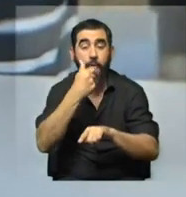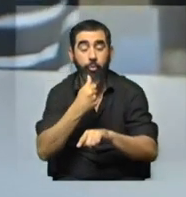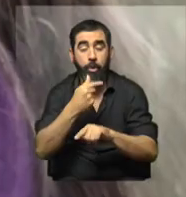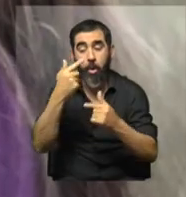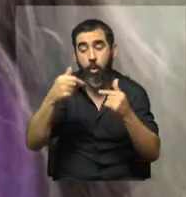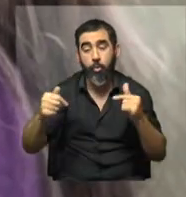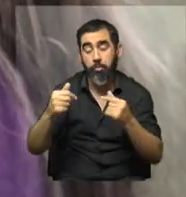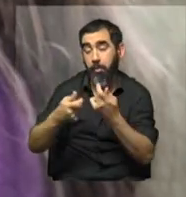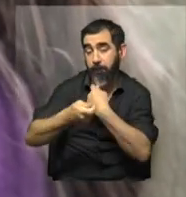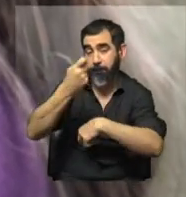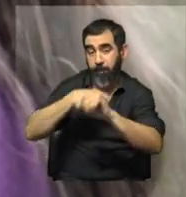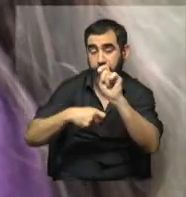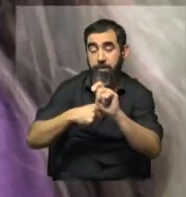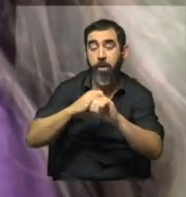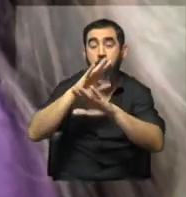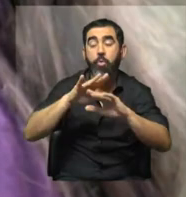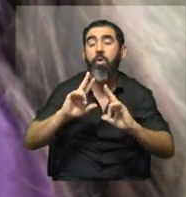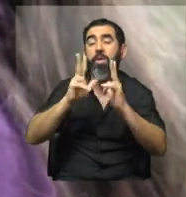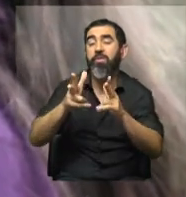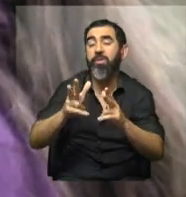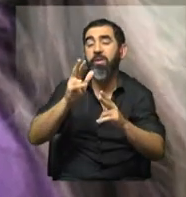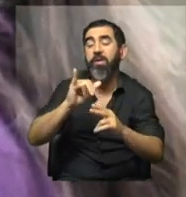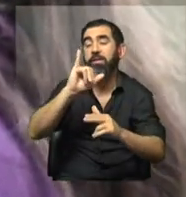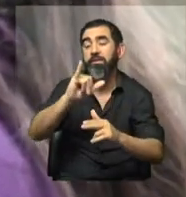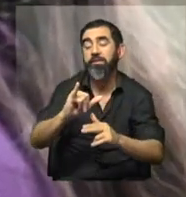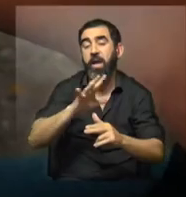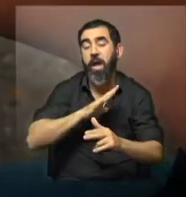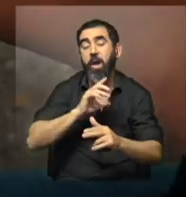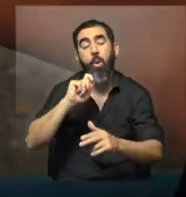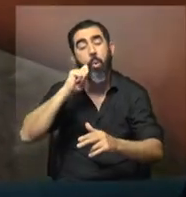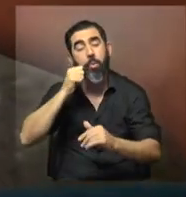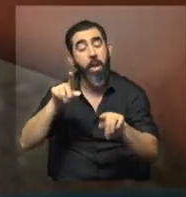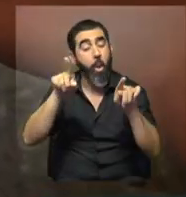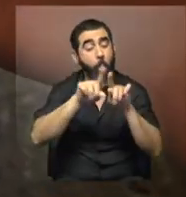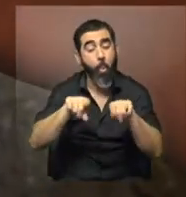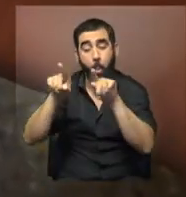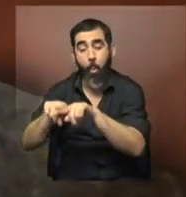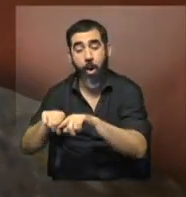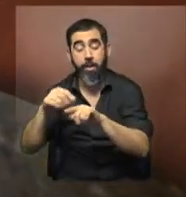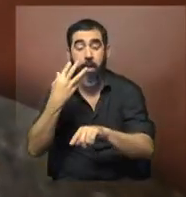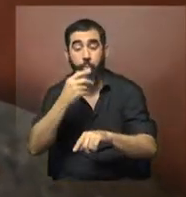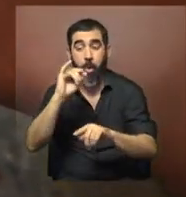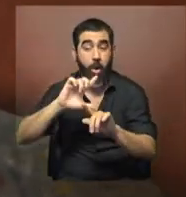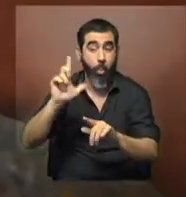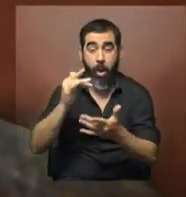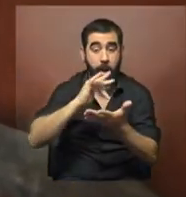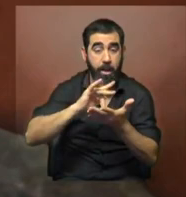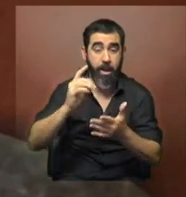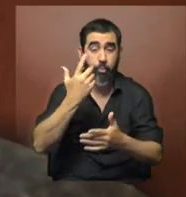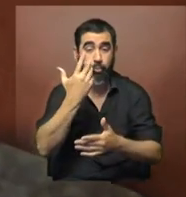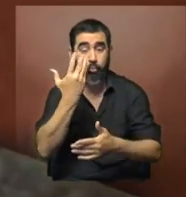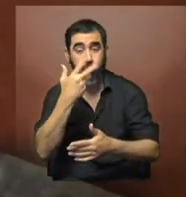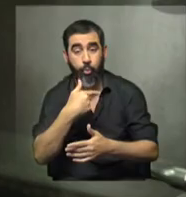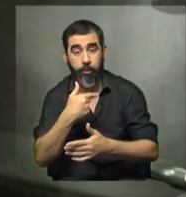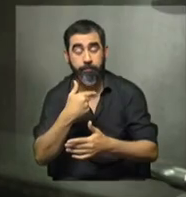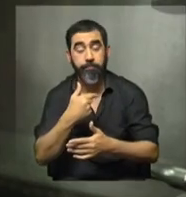productos del mercado. Los niños tenían que decir si los productos reducidos les gustaban igual o no que la referencia. Lo que